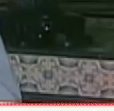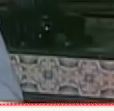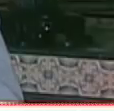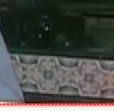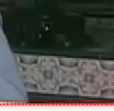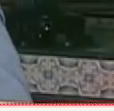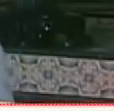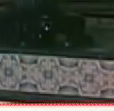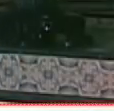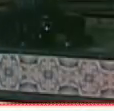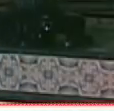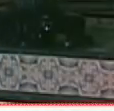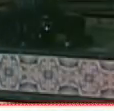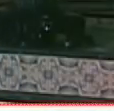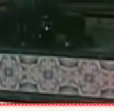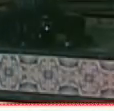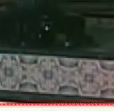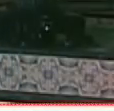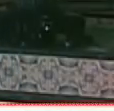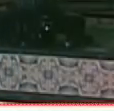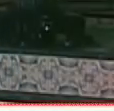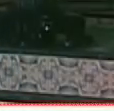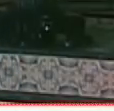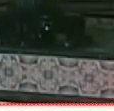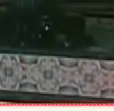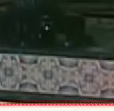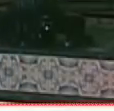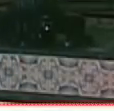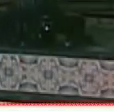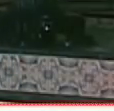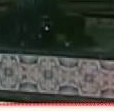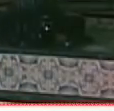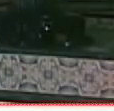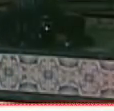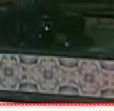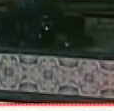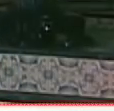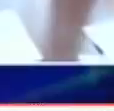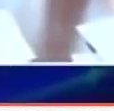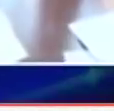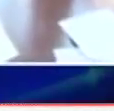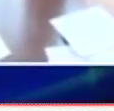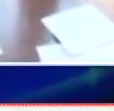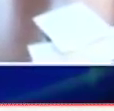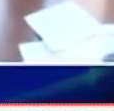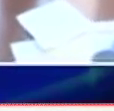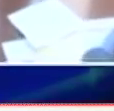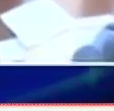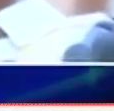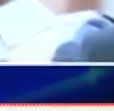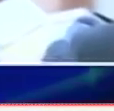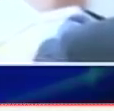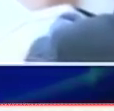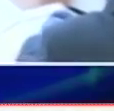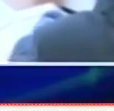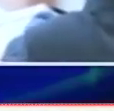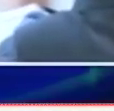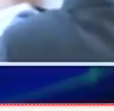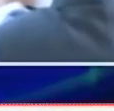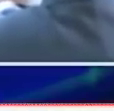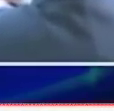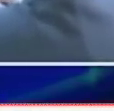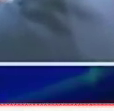por COVID-19, pandemia que asola a la humanidad entera. Hoy sostuvimos una